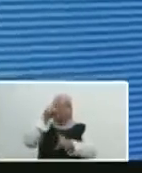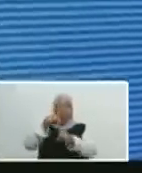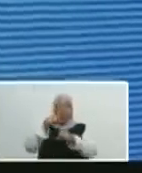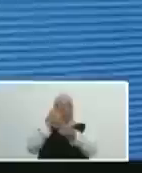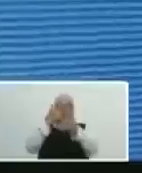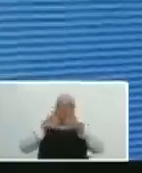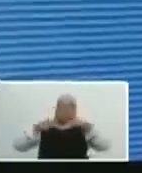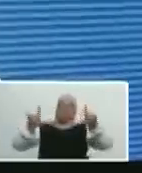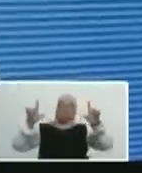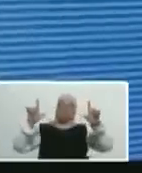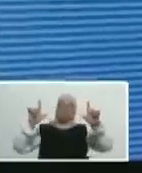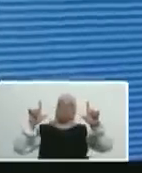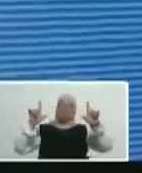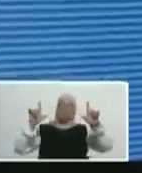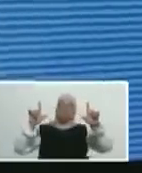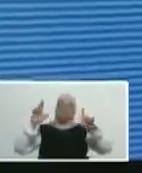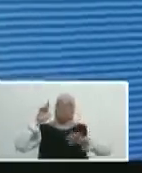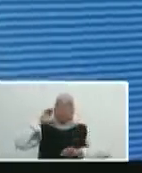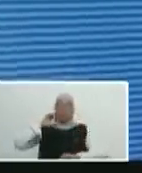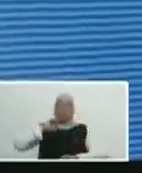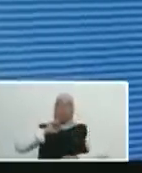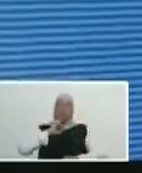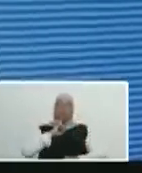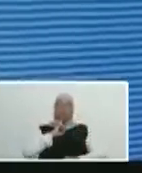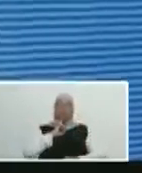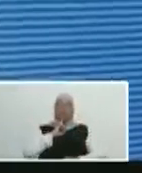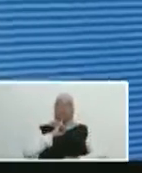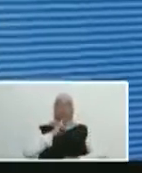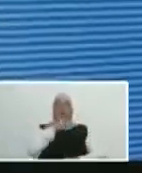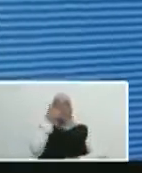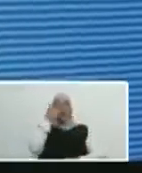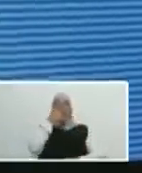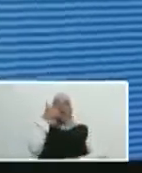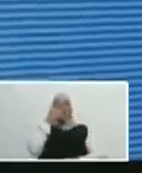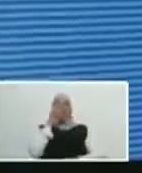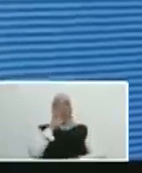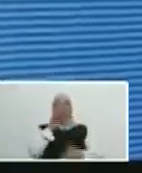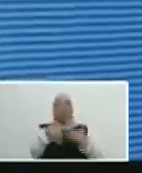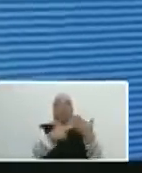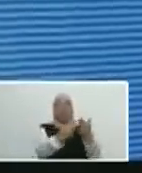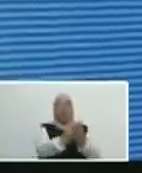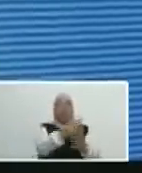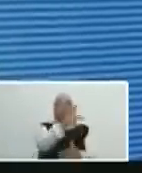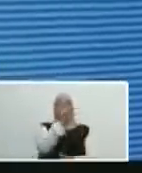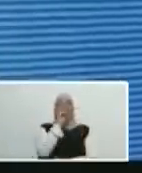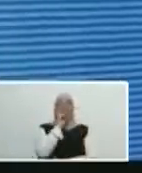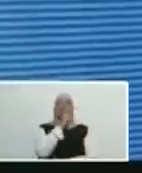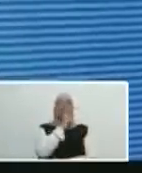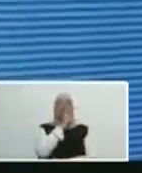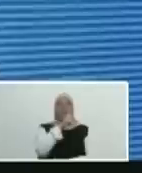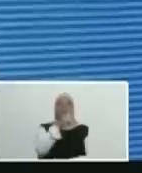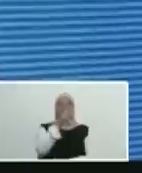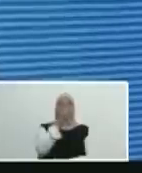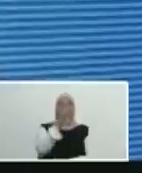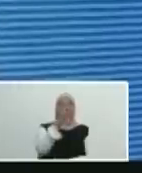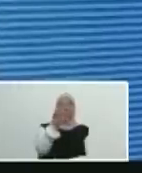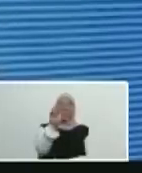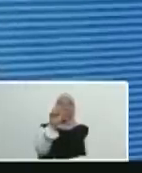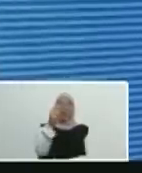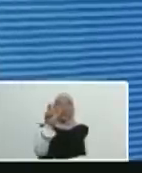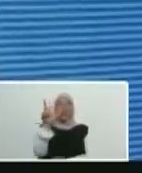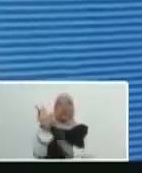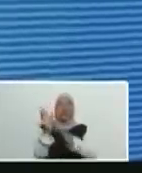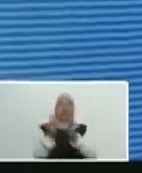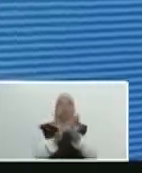libertad. Simón Bolívar, carta a Pedro Briceño Méndez, 13 de